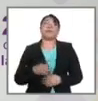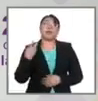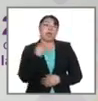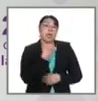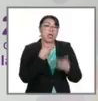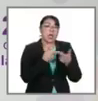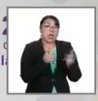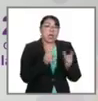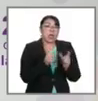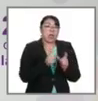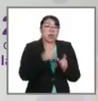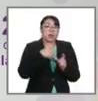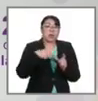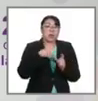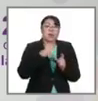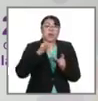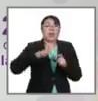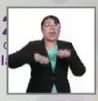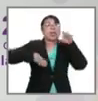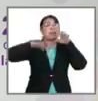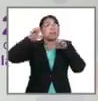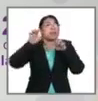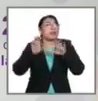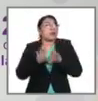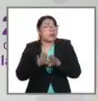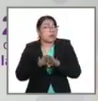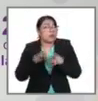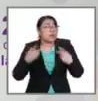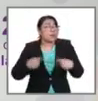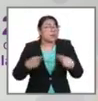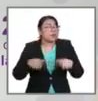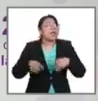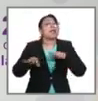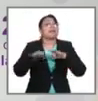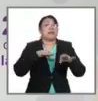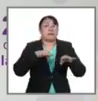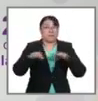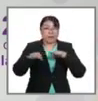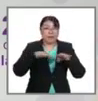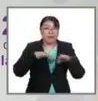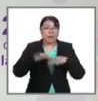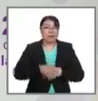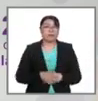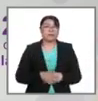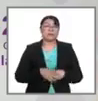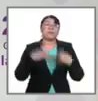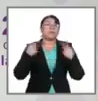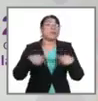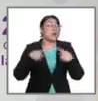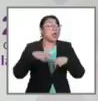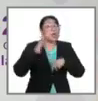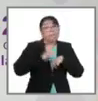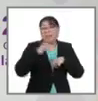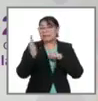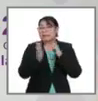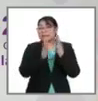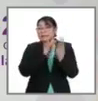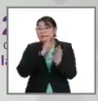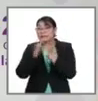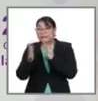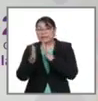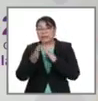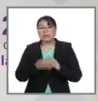que corresponde a la edad económicamente activa pero es la acc también la que más se está movilizando tanto en las ciudades